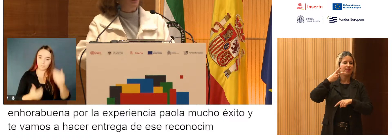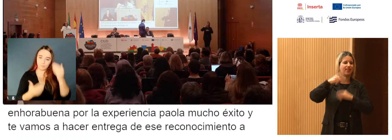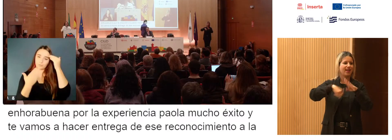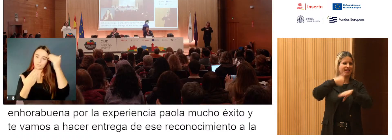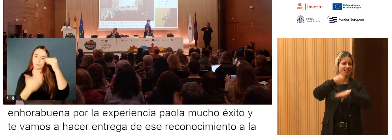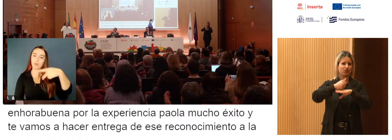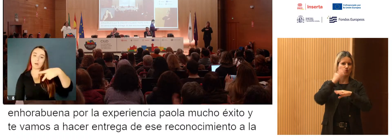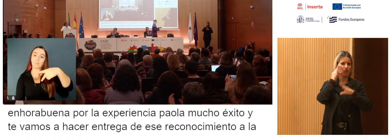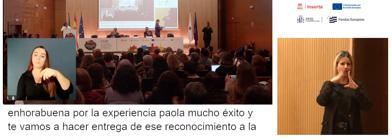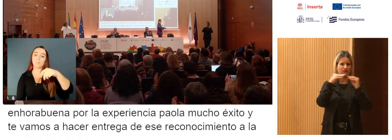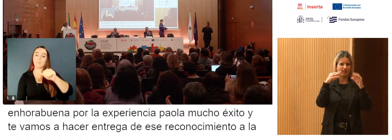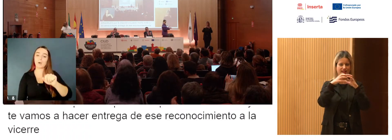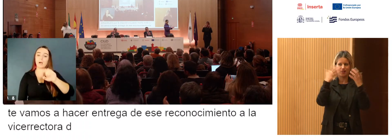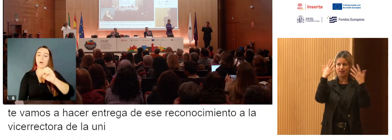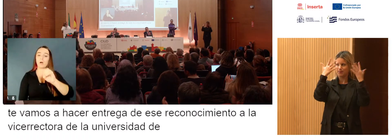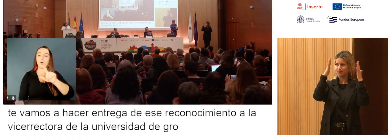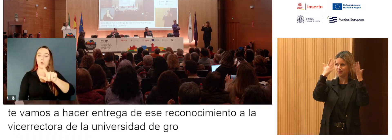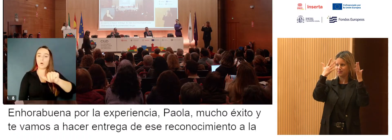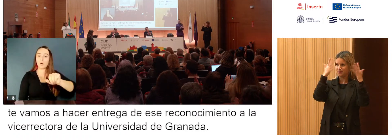de la Universidad de Granada.